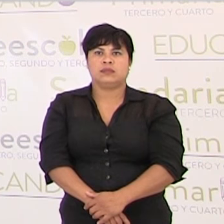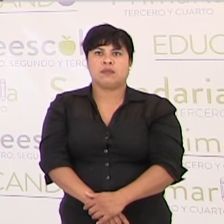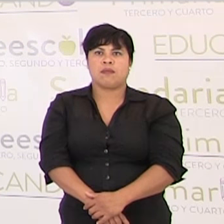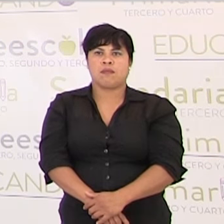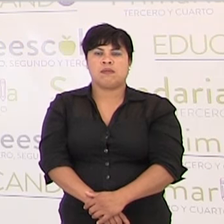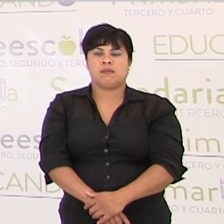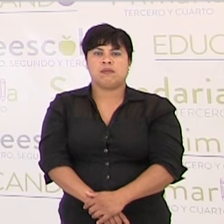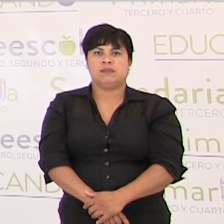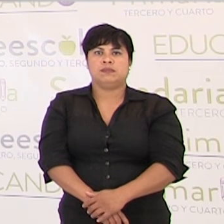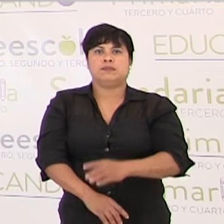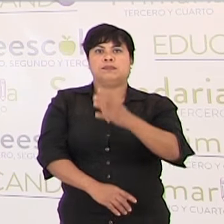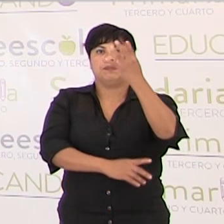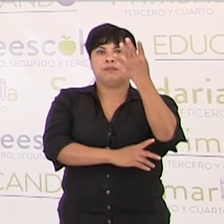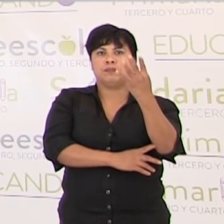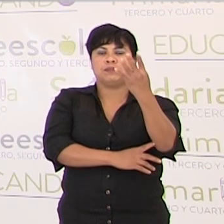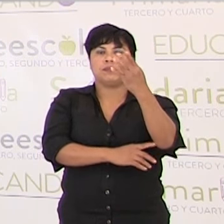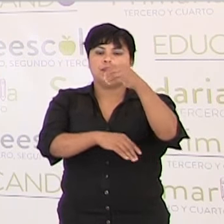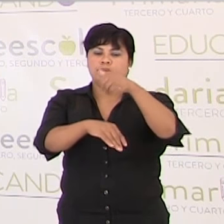de un